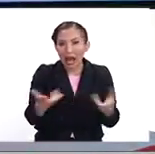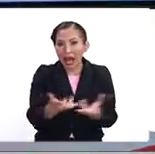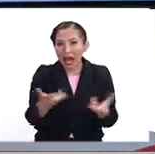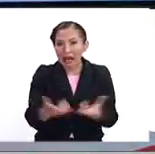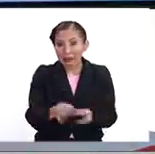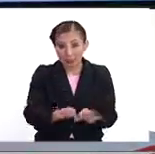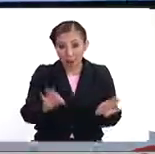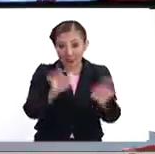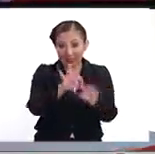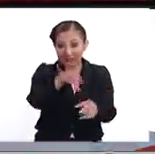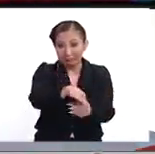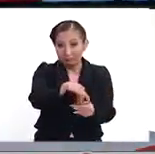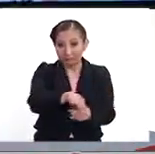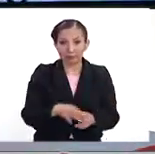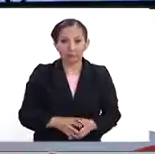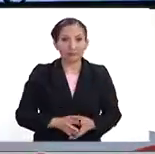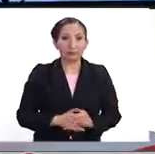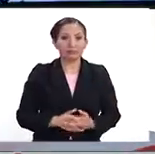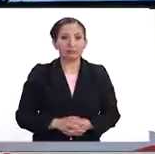unas importantes elecciones?